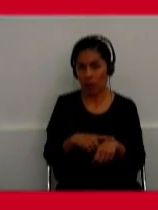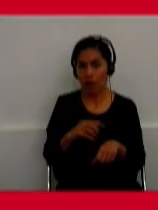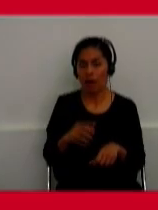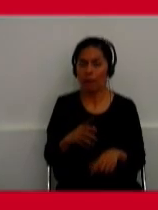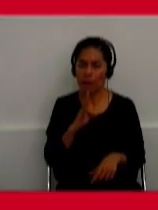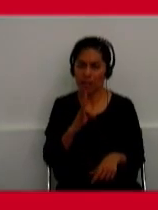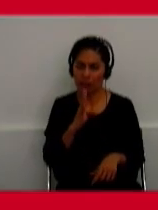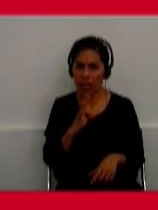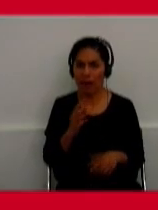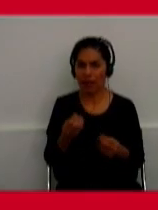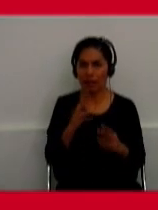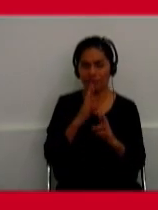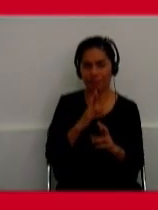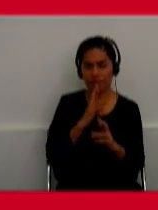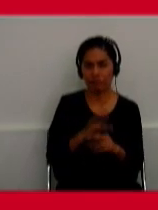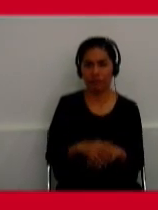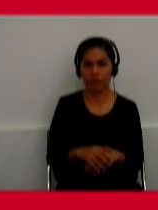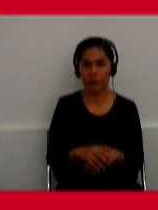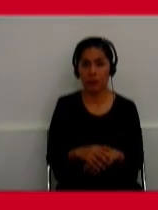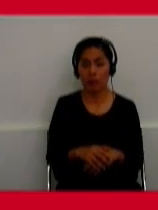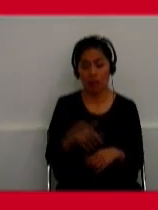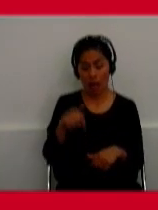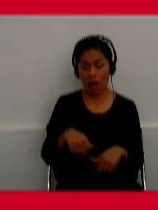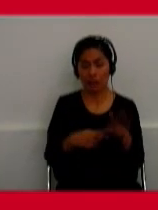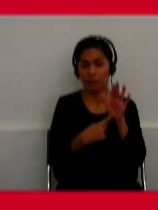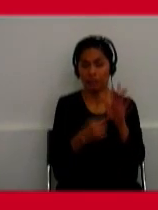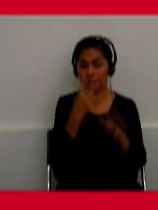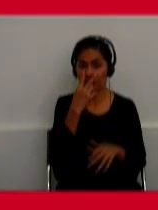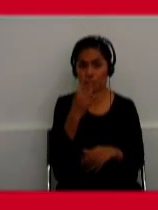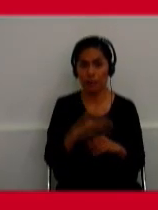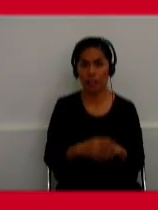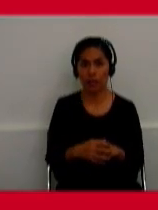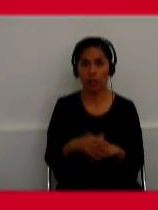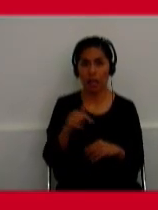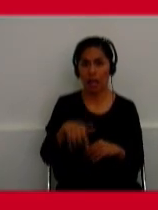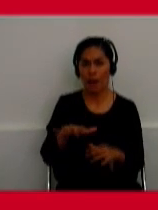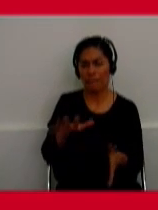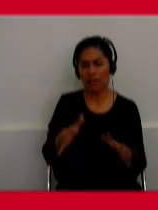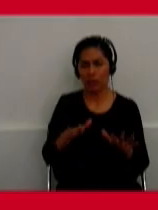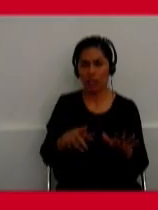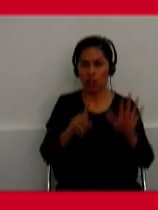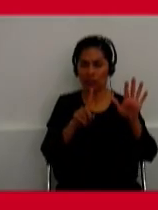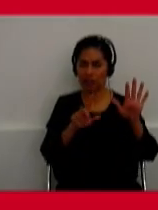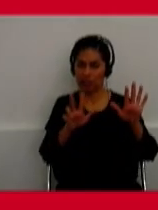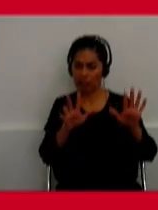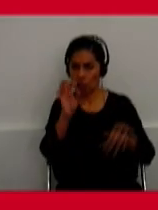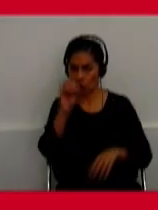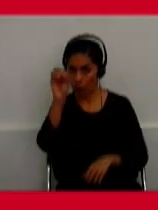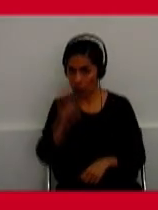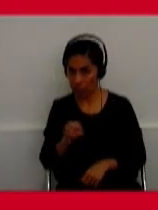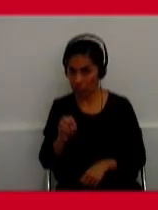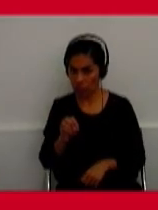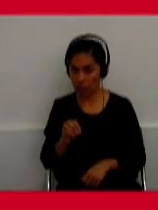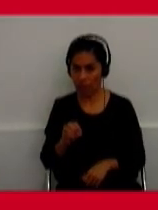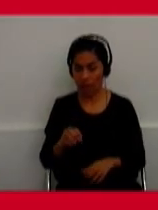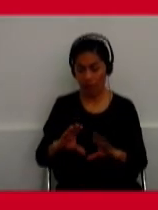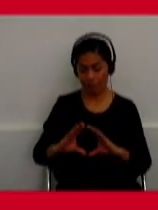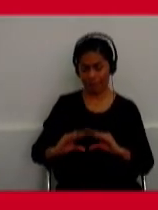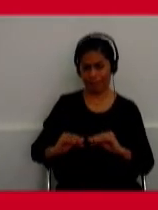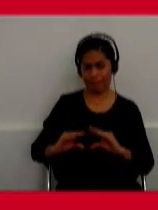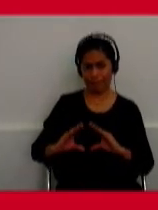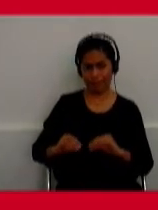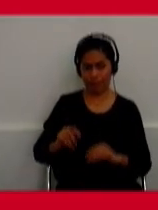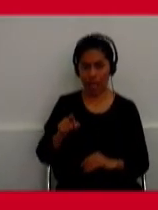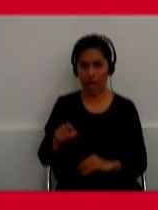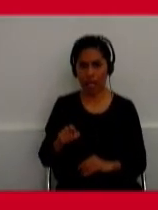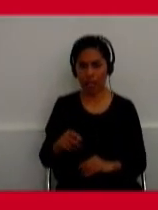los resultados. Estamos viendo que para 68 y 69% de sólidos tenemos